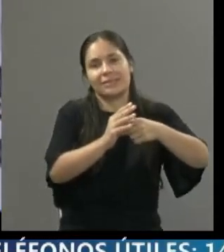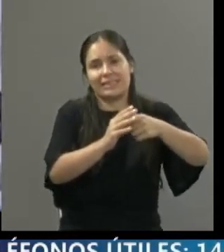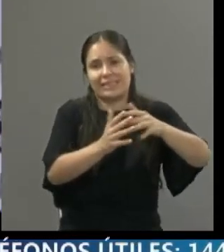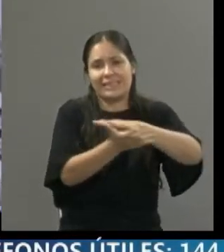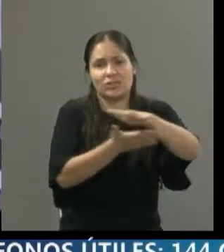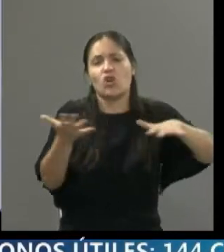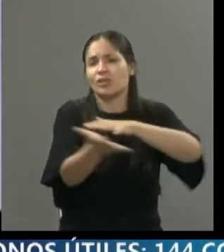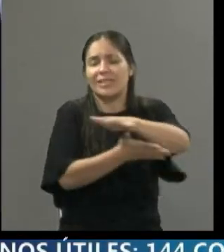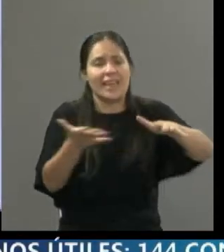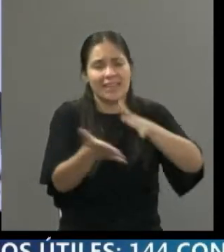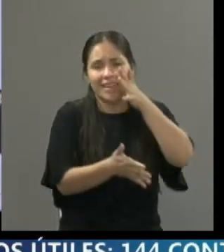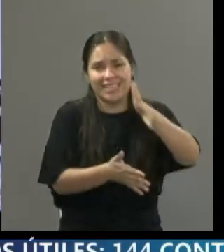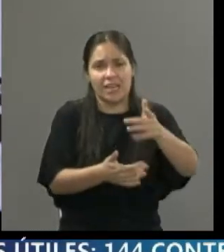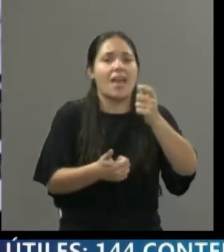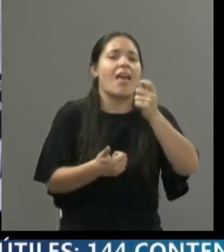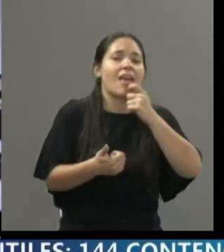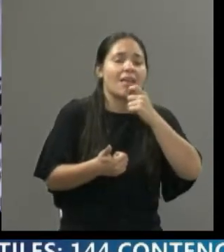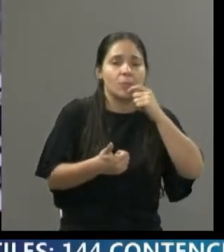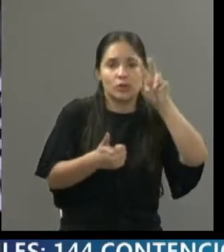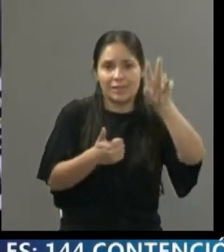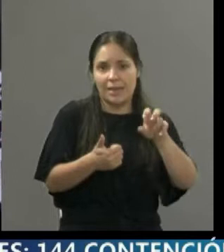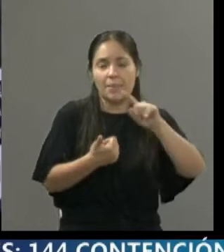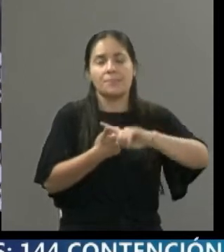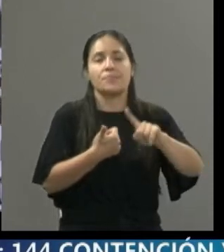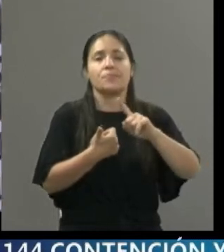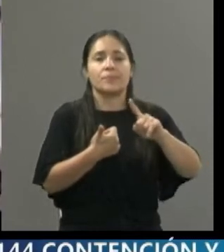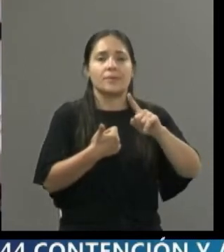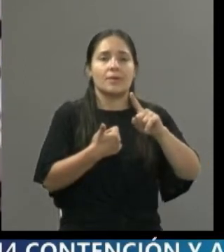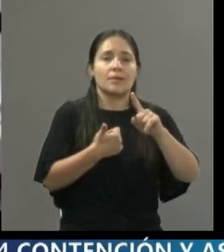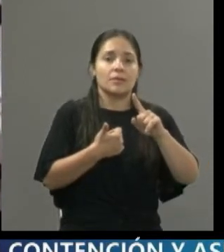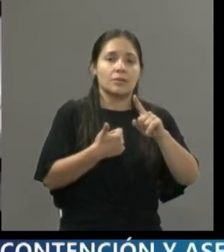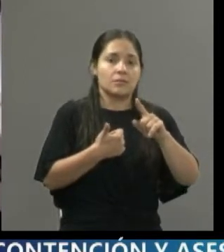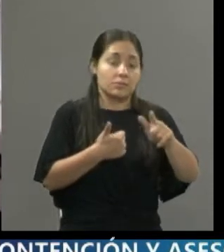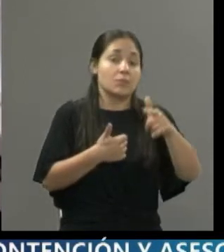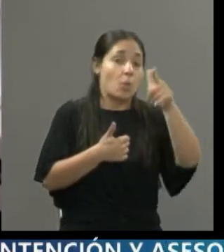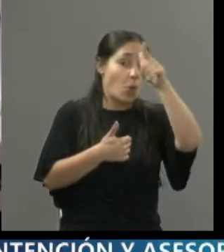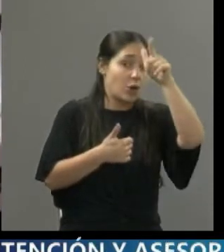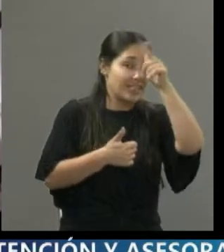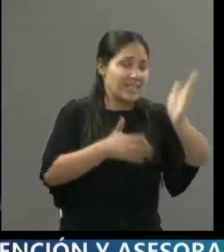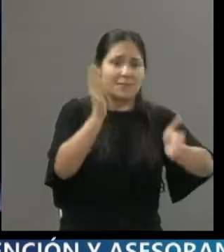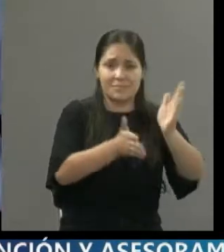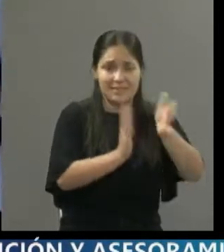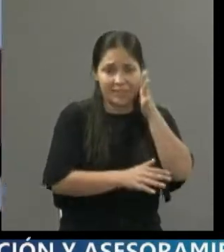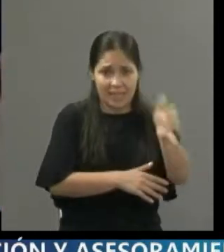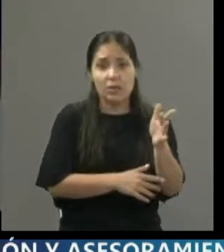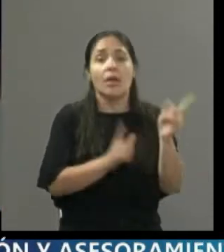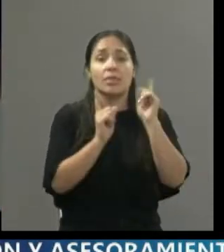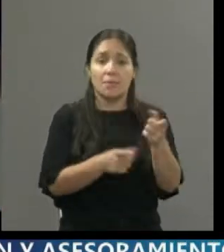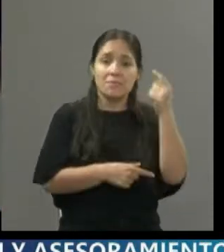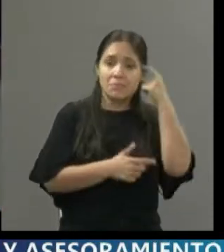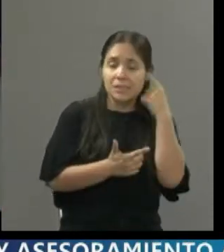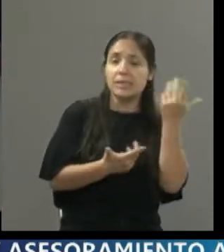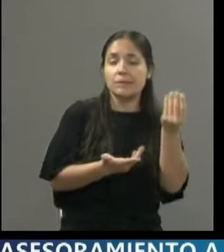tenemos. Ya lo mencioné con respecto, por ejemplo, a ciertas prácticas de la institución policial, pero a su vez pensando